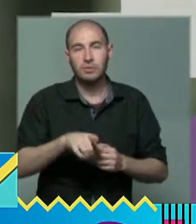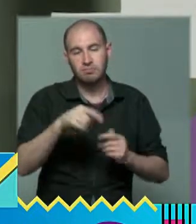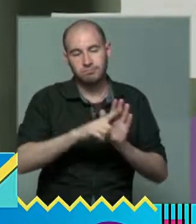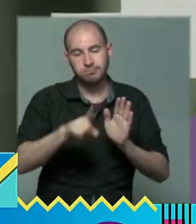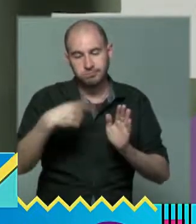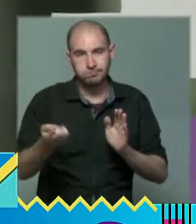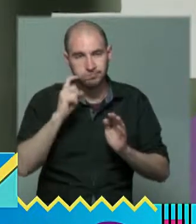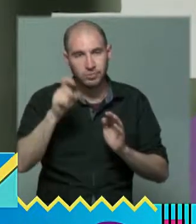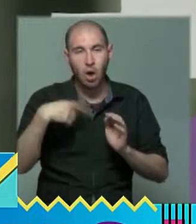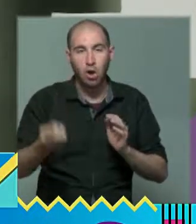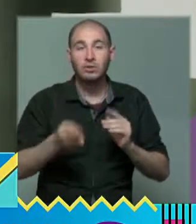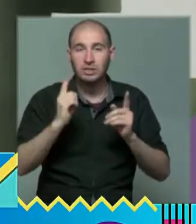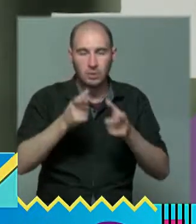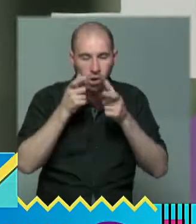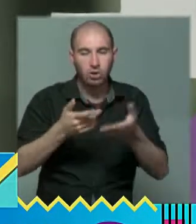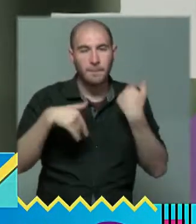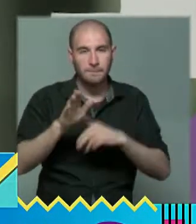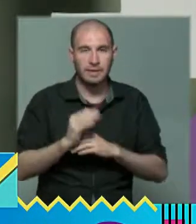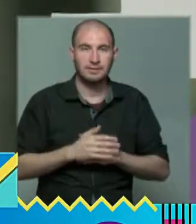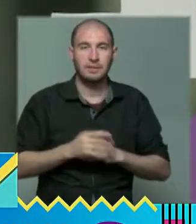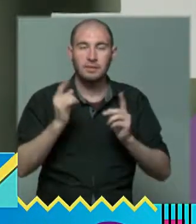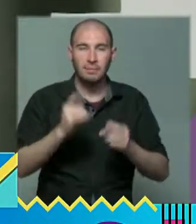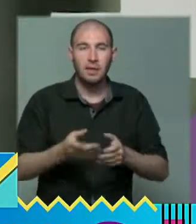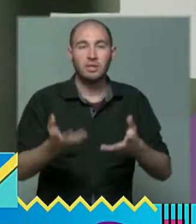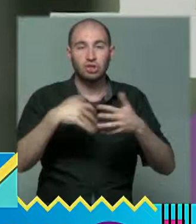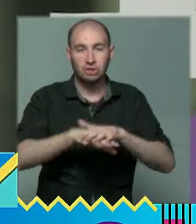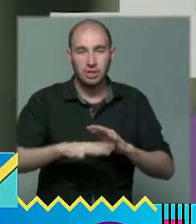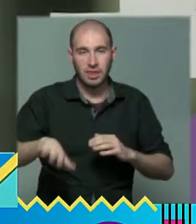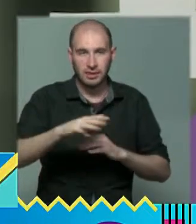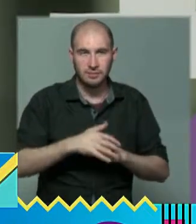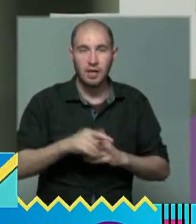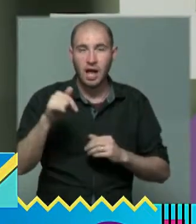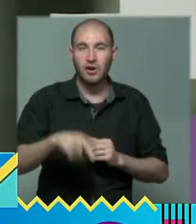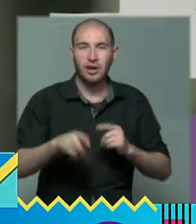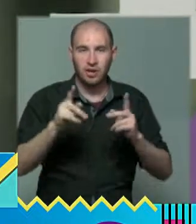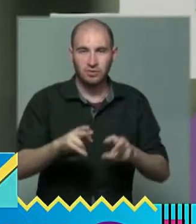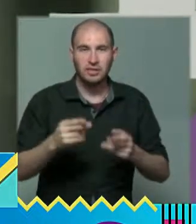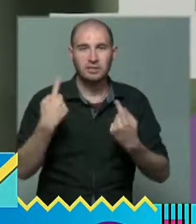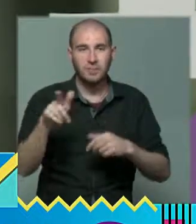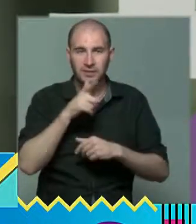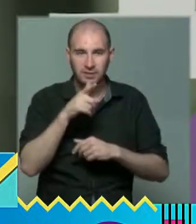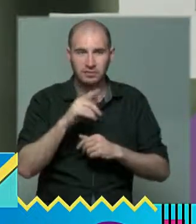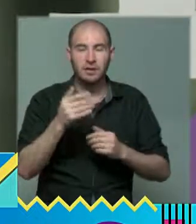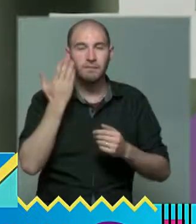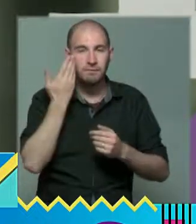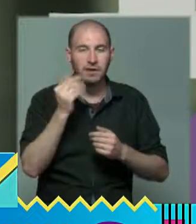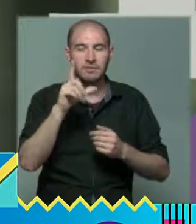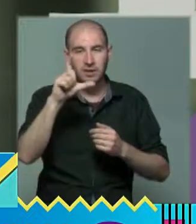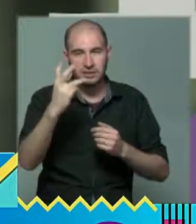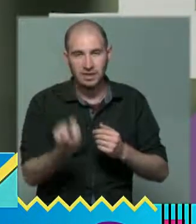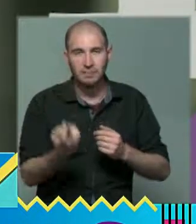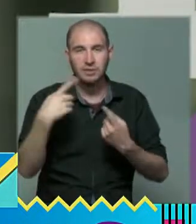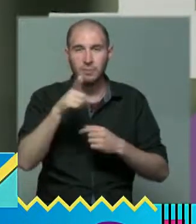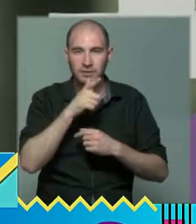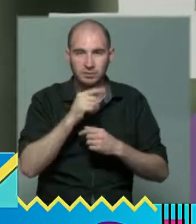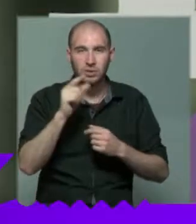otros, también tengan un seguimiento mucho más focalizado y de algún modo permita reinsertarlos socialmente. Vamos a ir a un corte en Distintos Parecidos, redes sociales Facebook y Instagram,